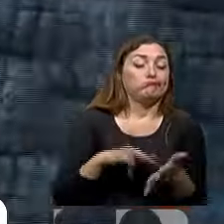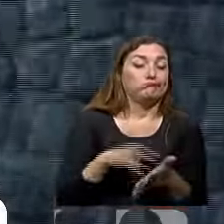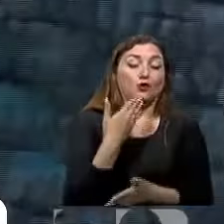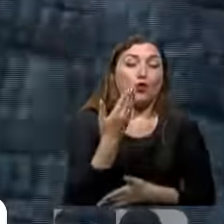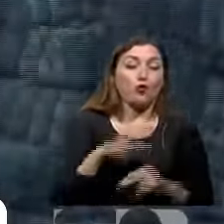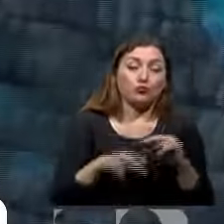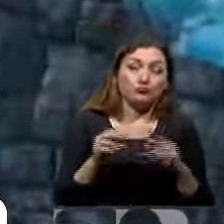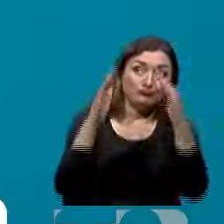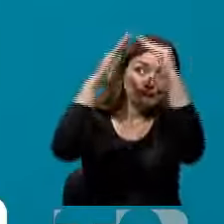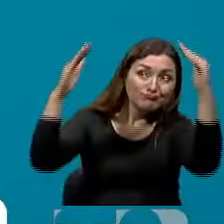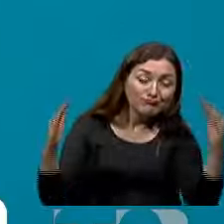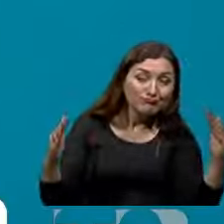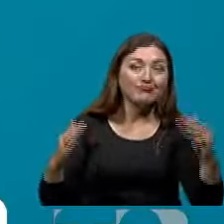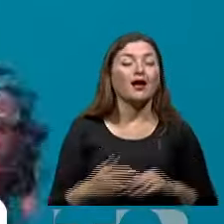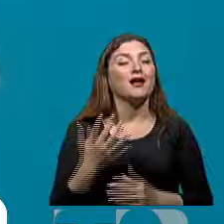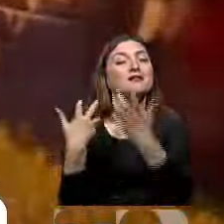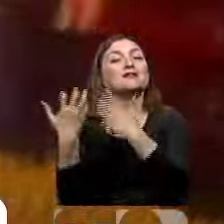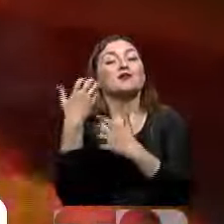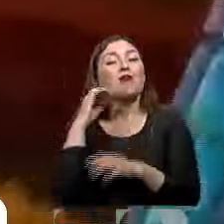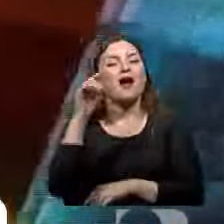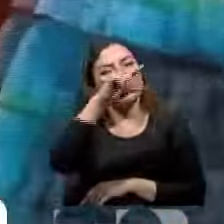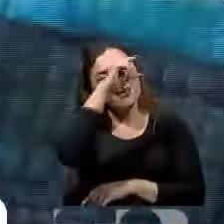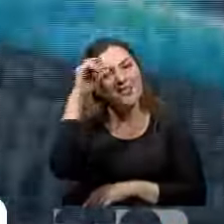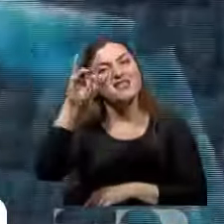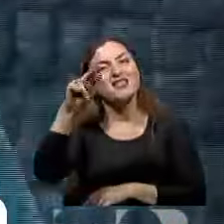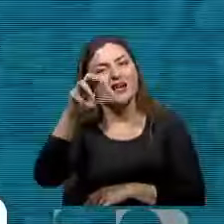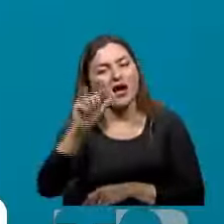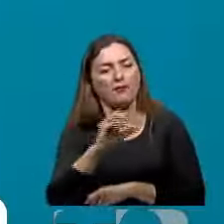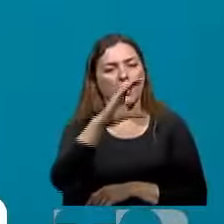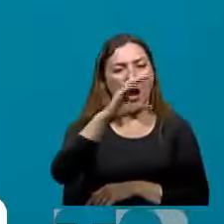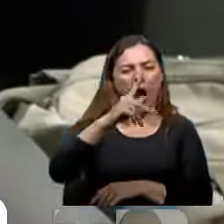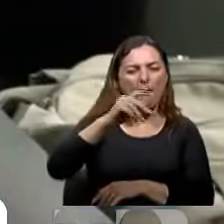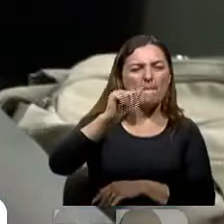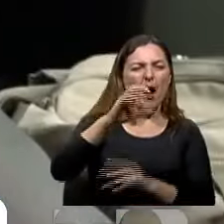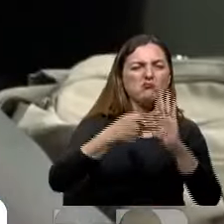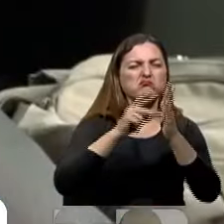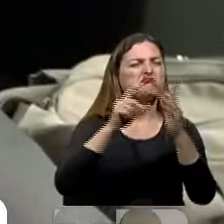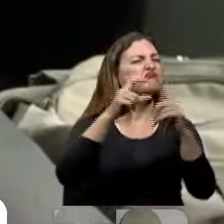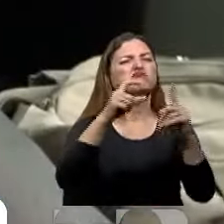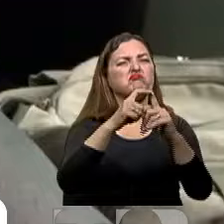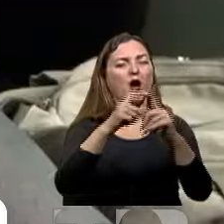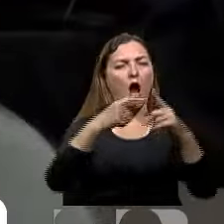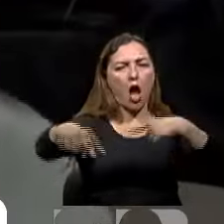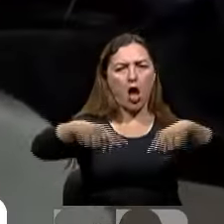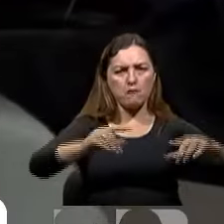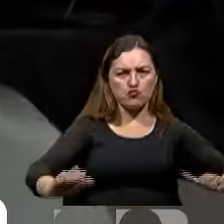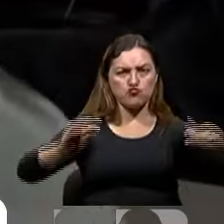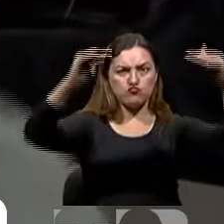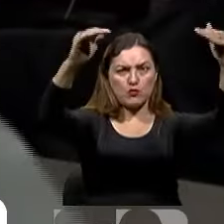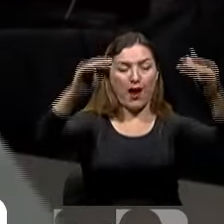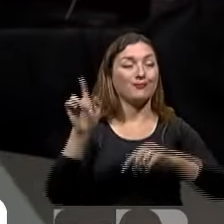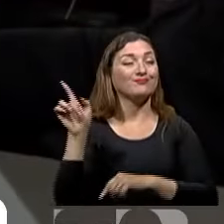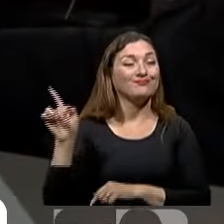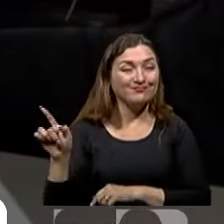arquitectura. De acuerdo a la historia de los incas, Cápac significa jefe supremo. Es la referencia que tomó el autor del